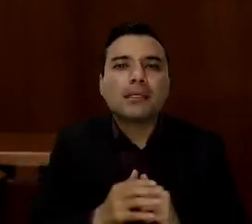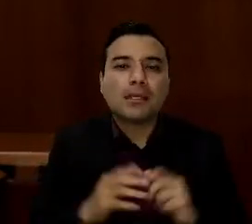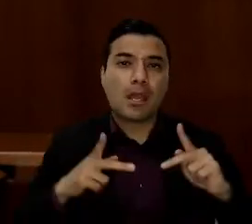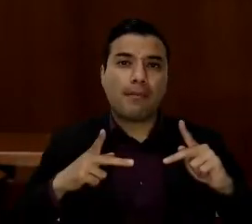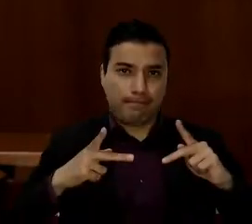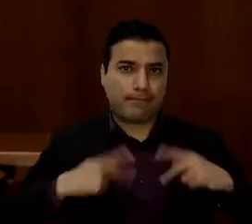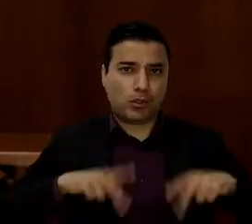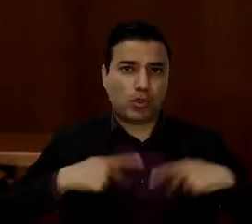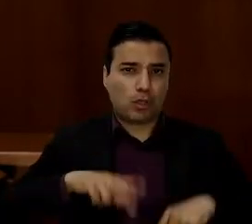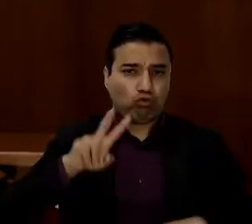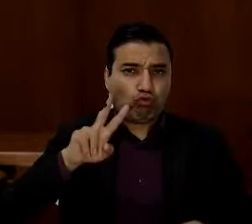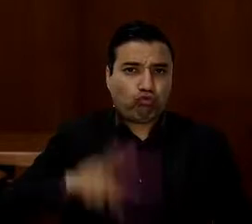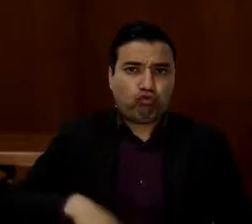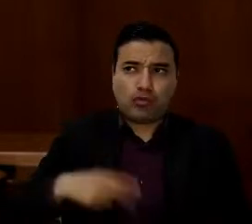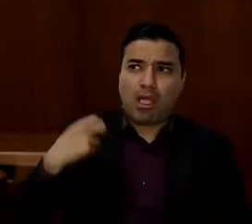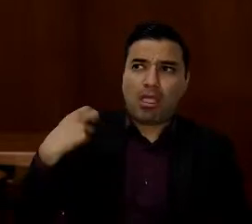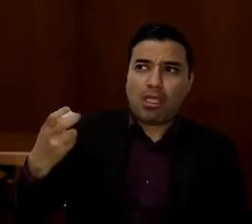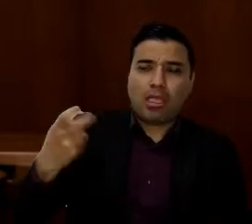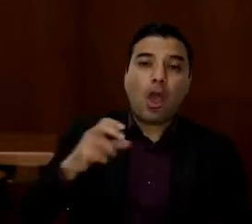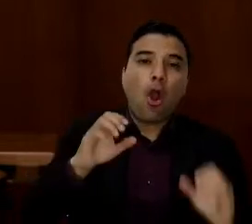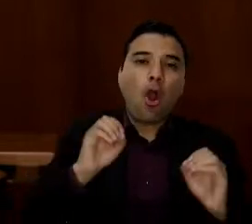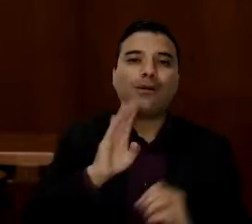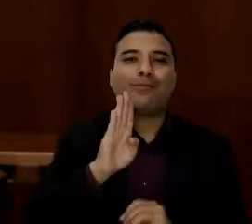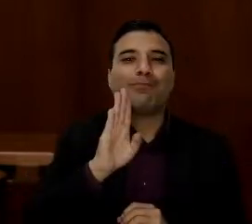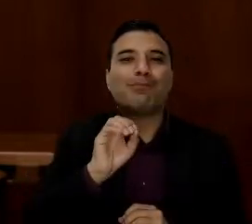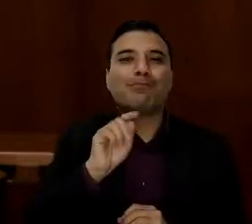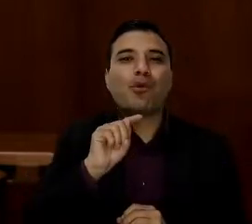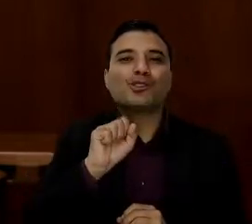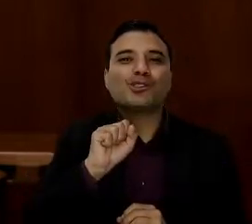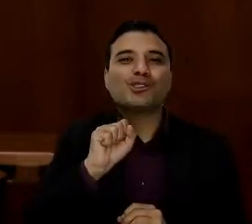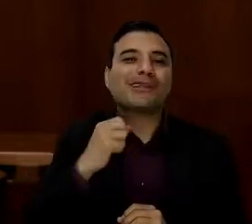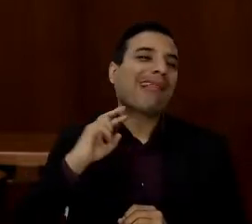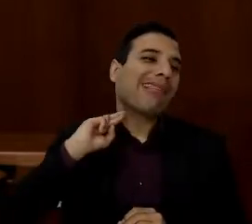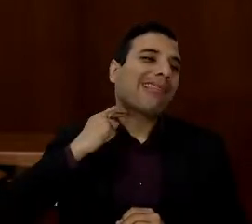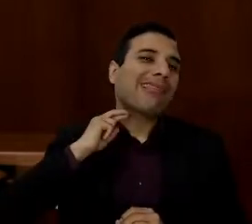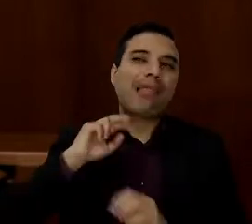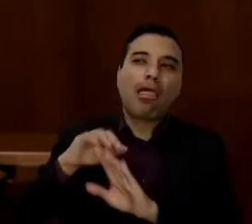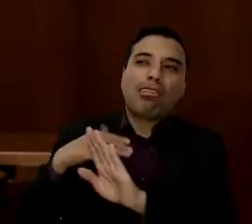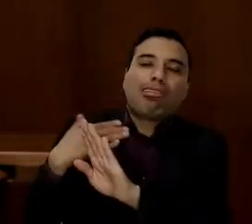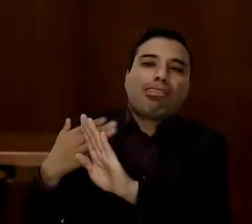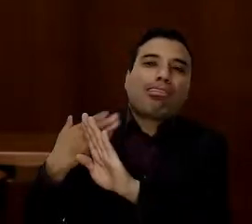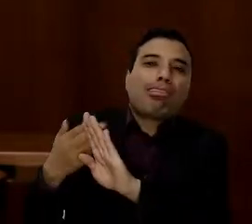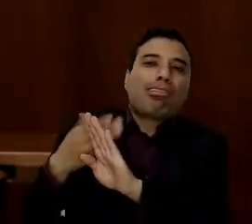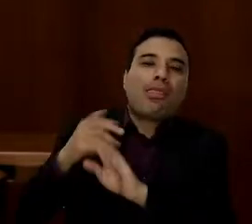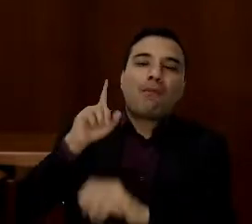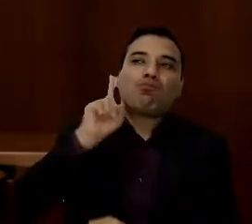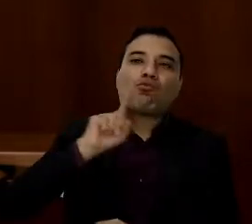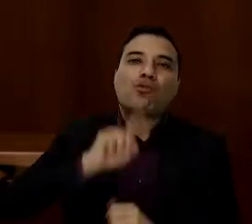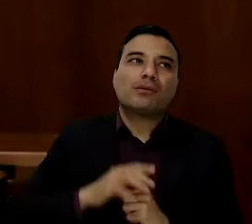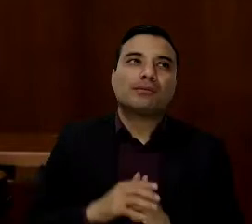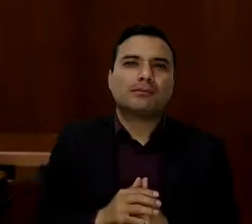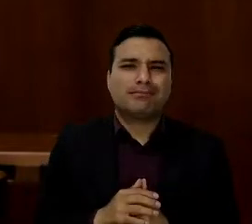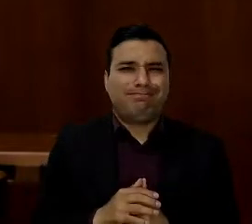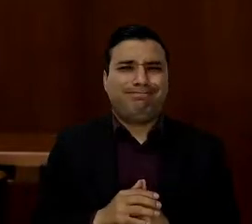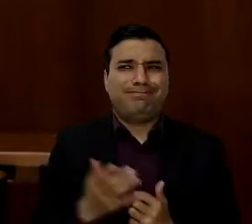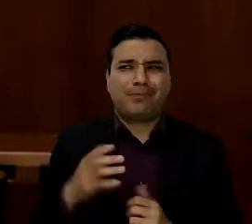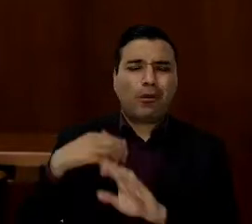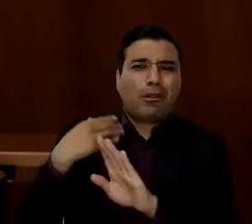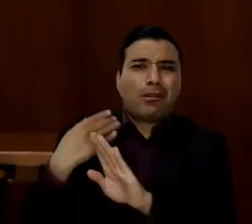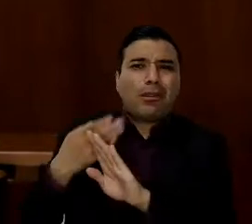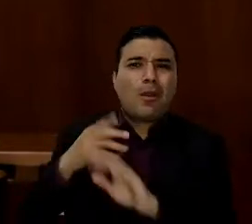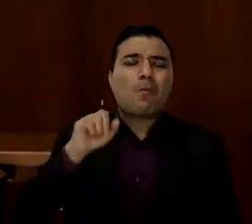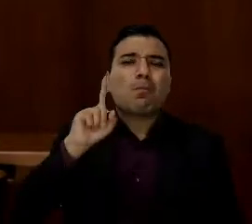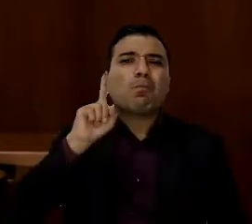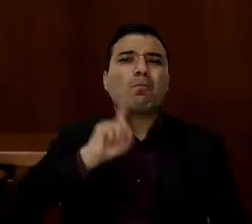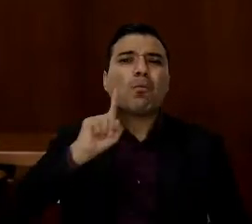votos que lo único que ocupan para estos medios es el desanimar a